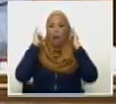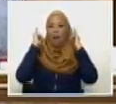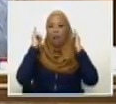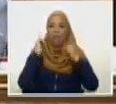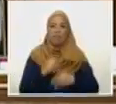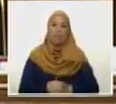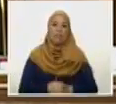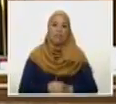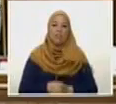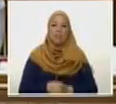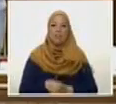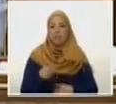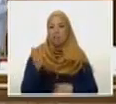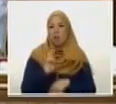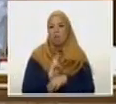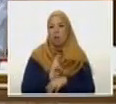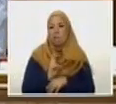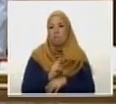Pronto.